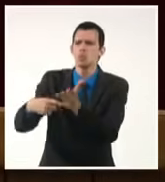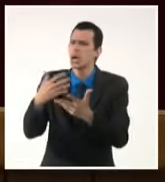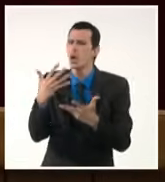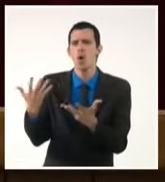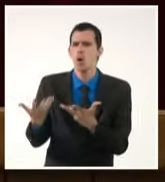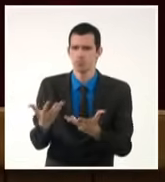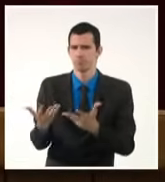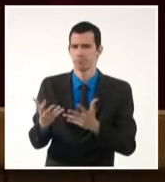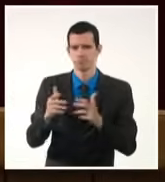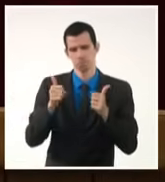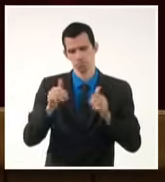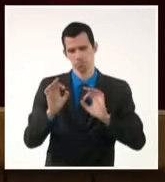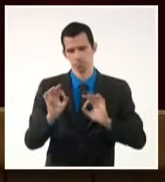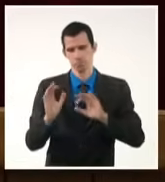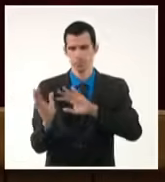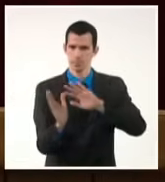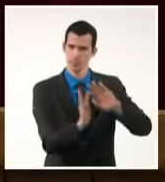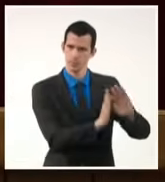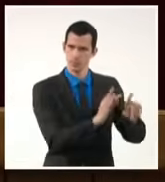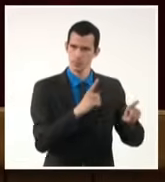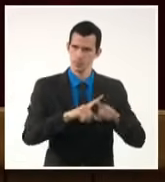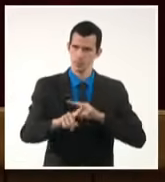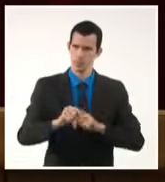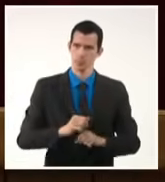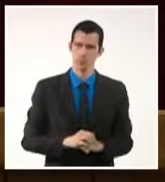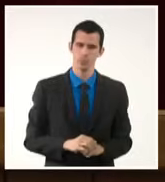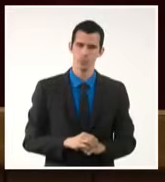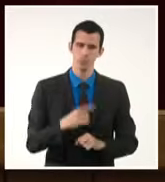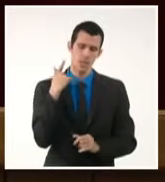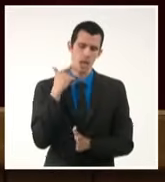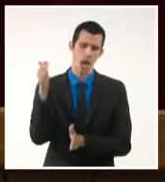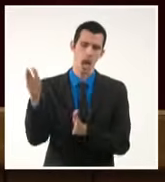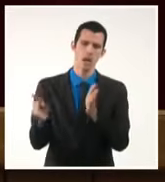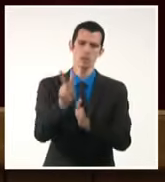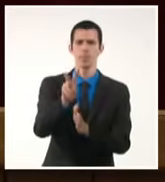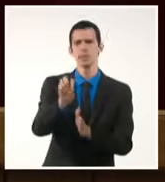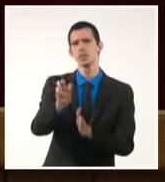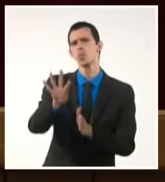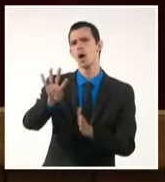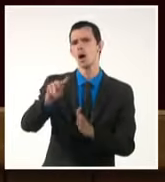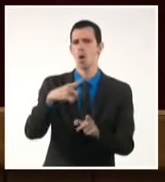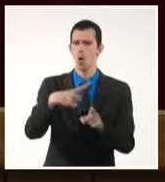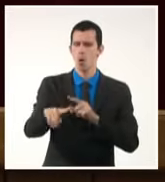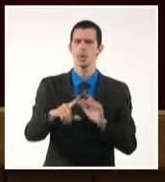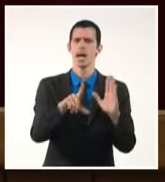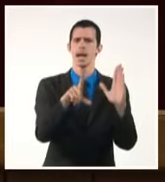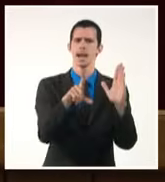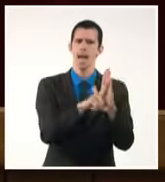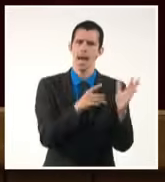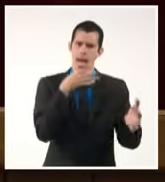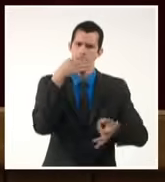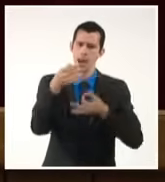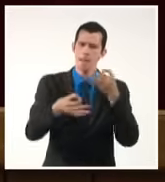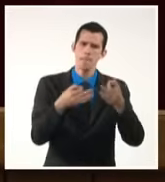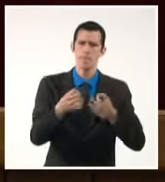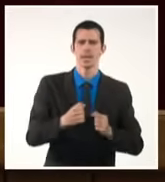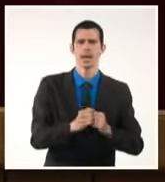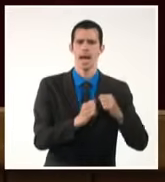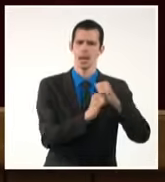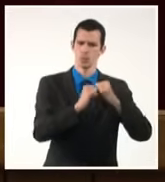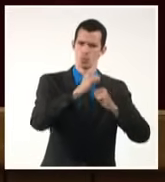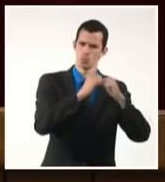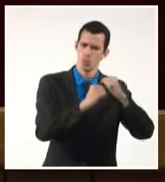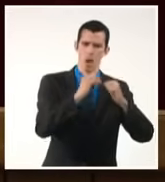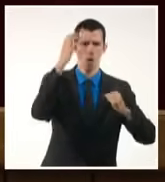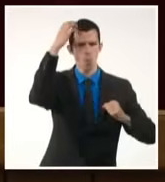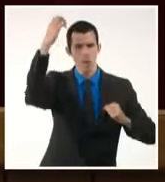2024. En el año que culmina se han aprobado trascendentes leyes para la nación, lo que ratifica la voluntad del